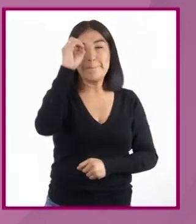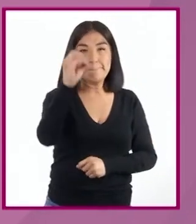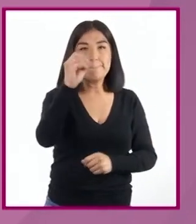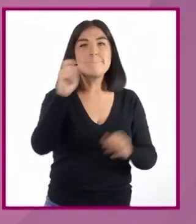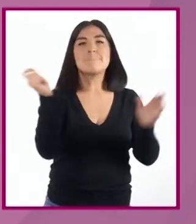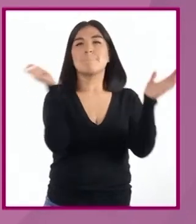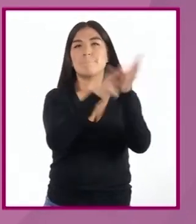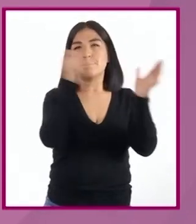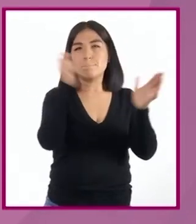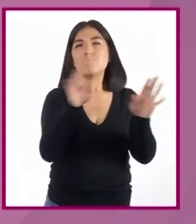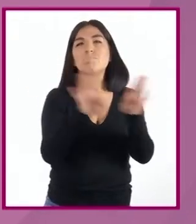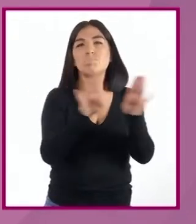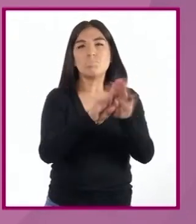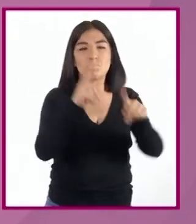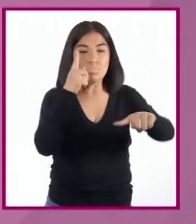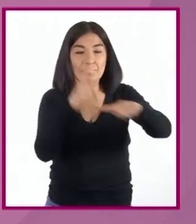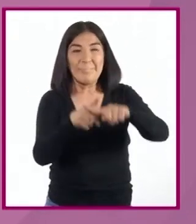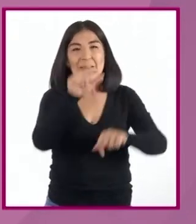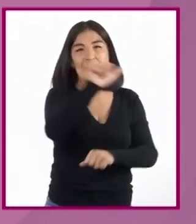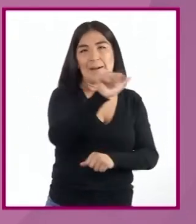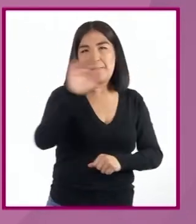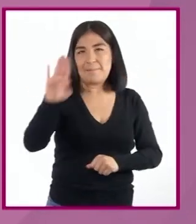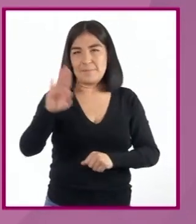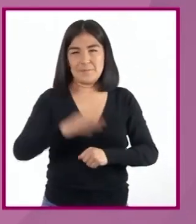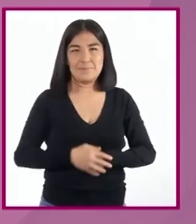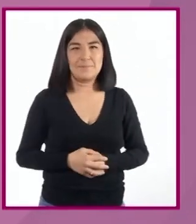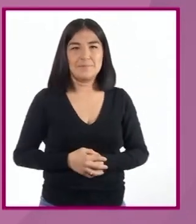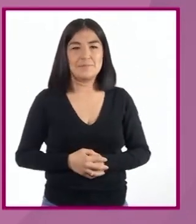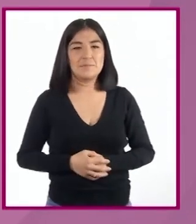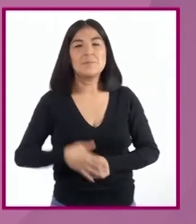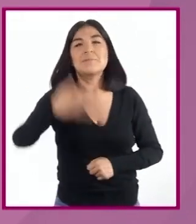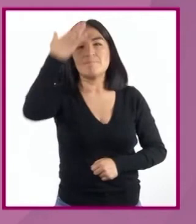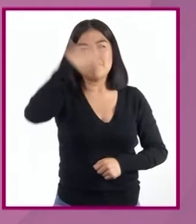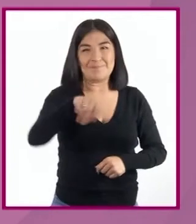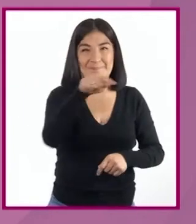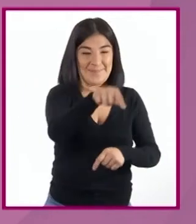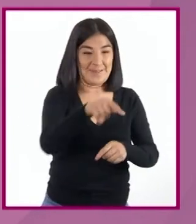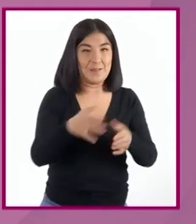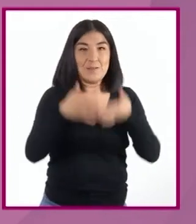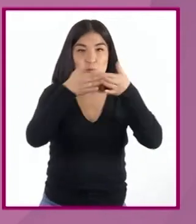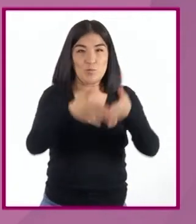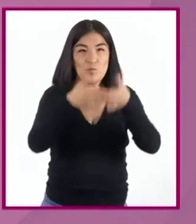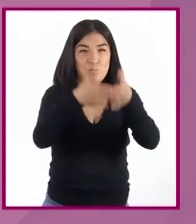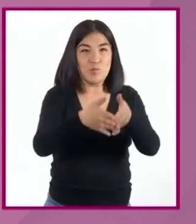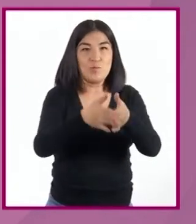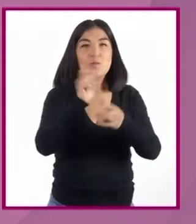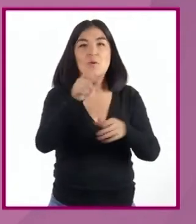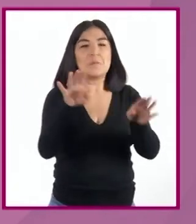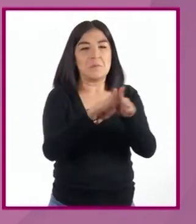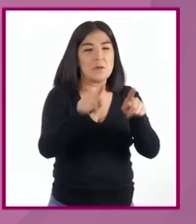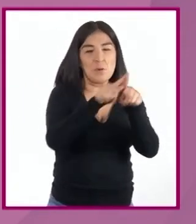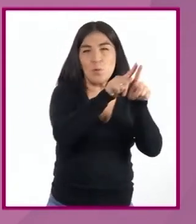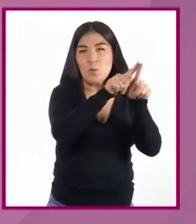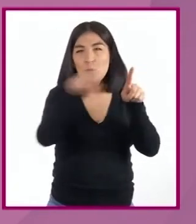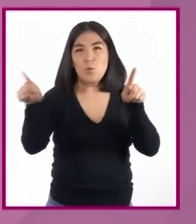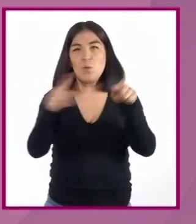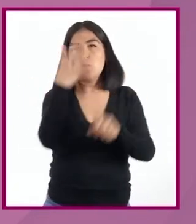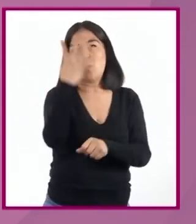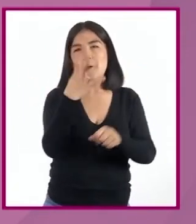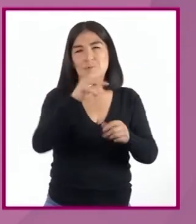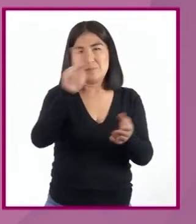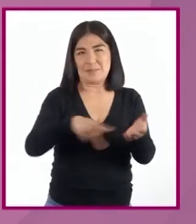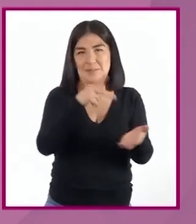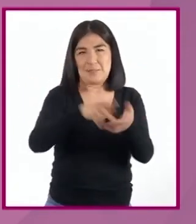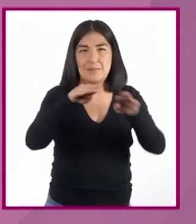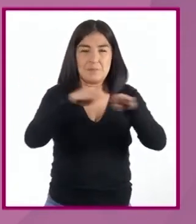punto medio del segmento AB. Sabemos que la lancha recorre una distancia total de 4